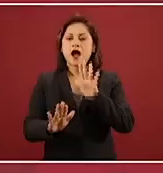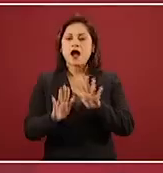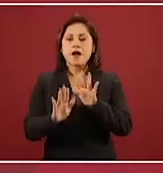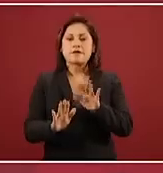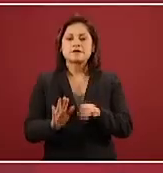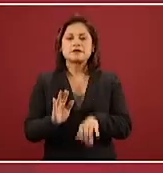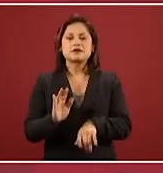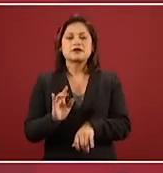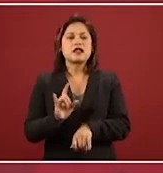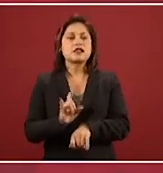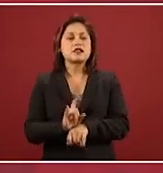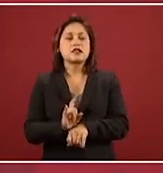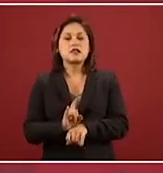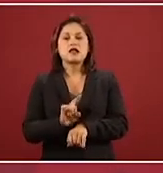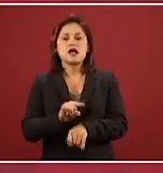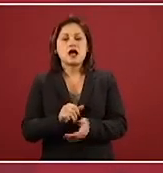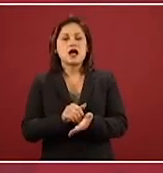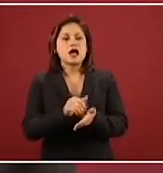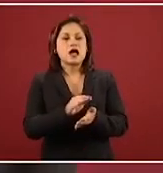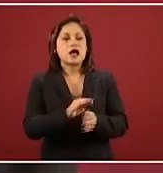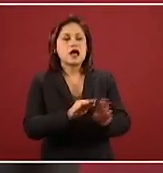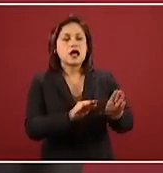para no pagar